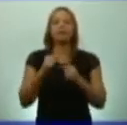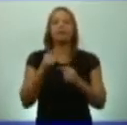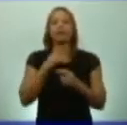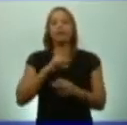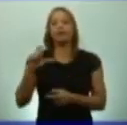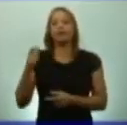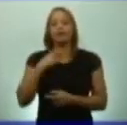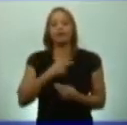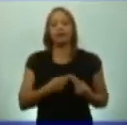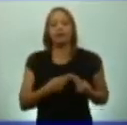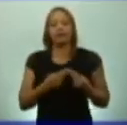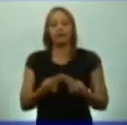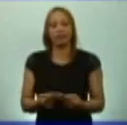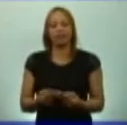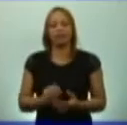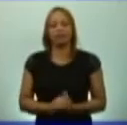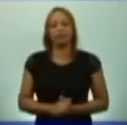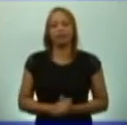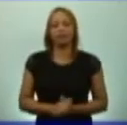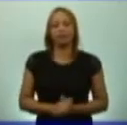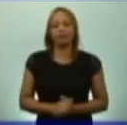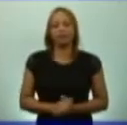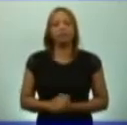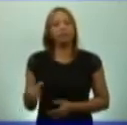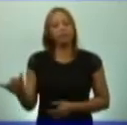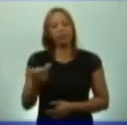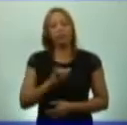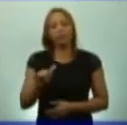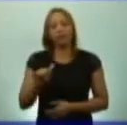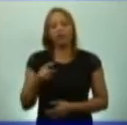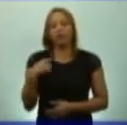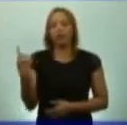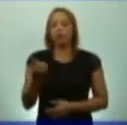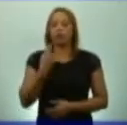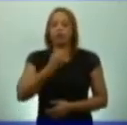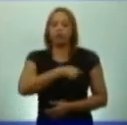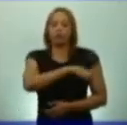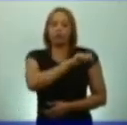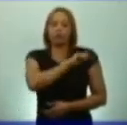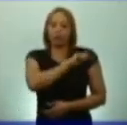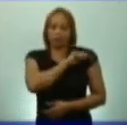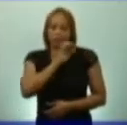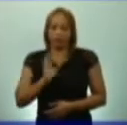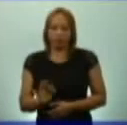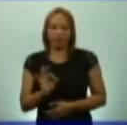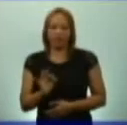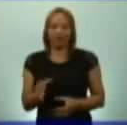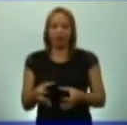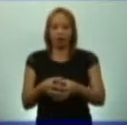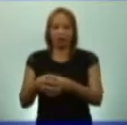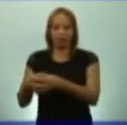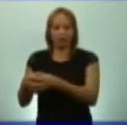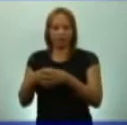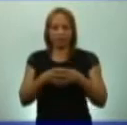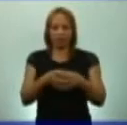la dignidad. Pero también nuestro pueblo en esta organización